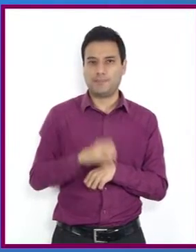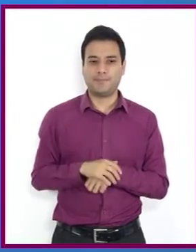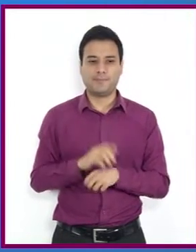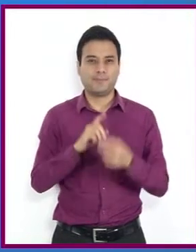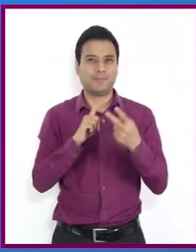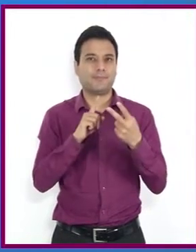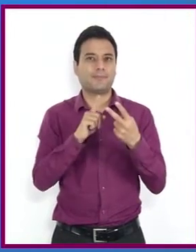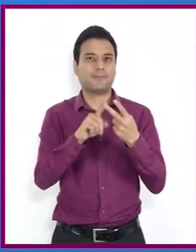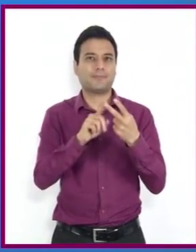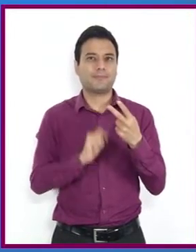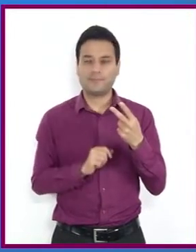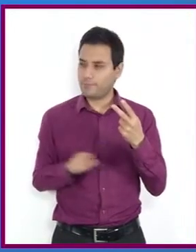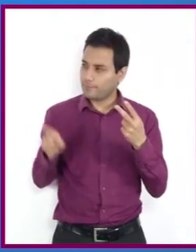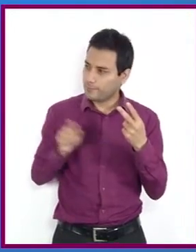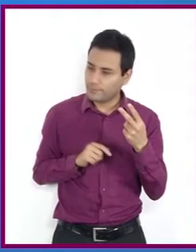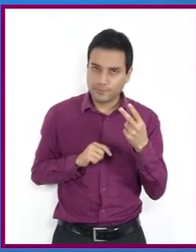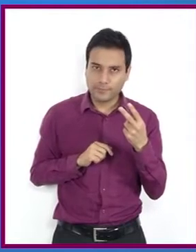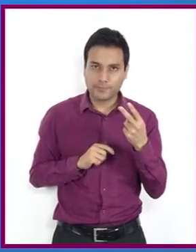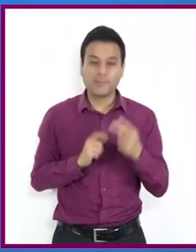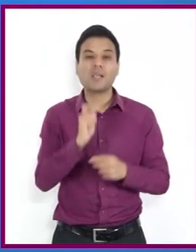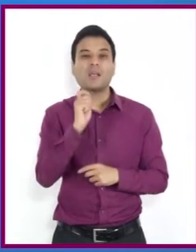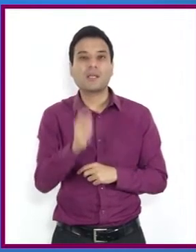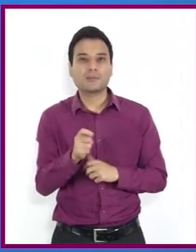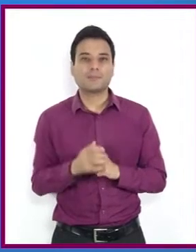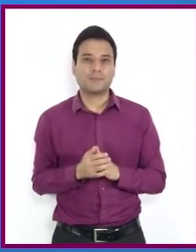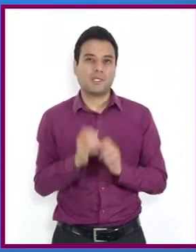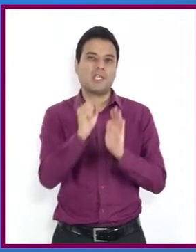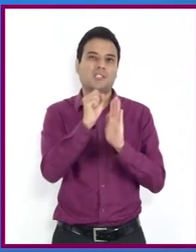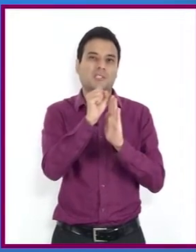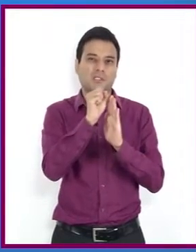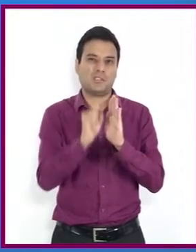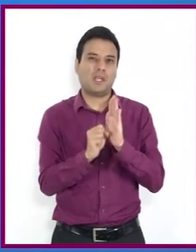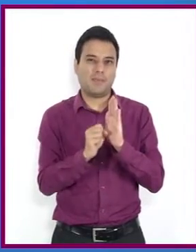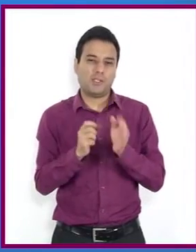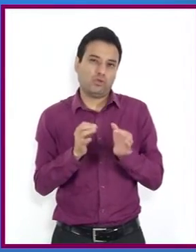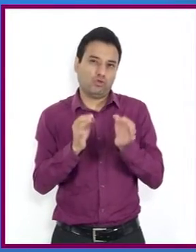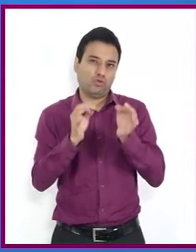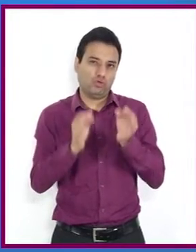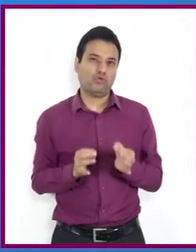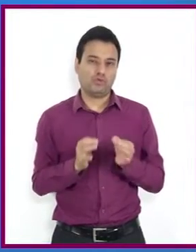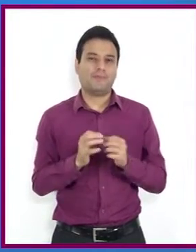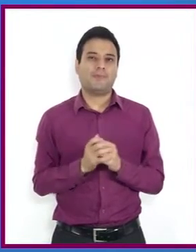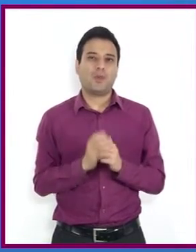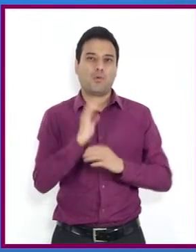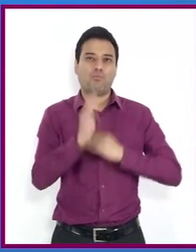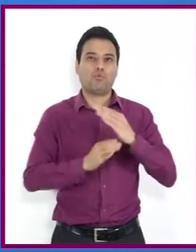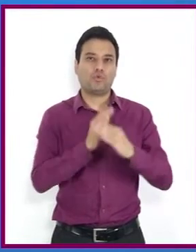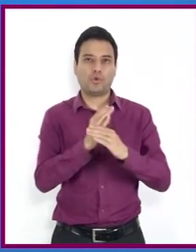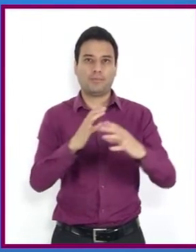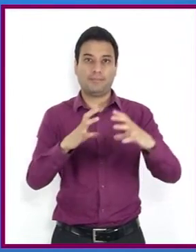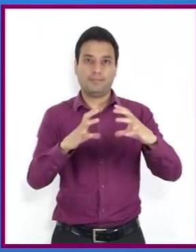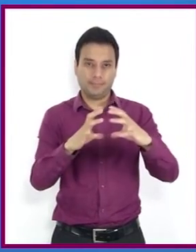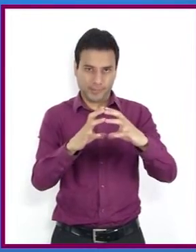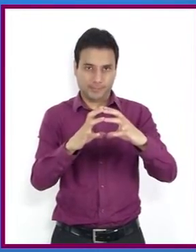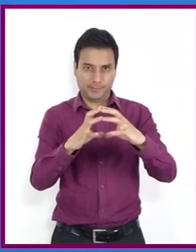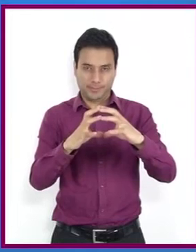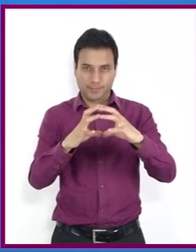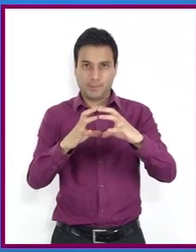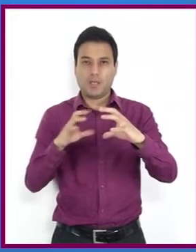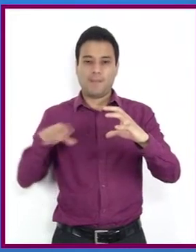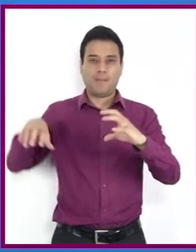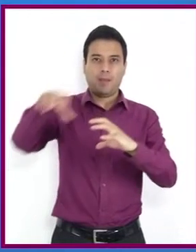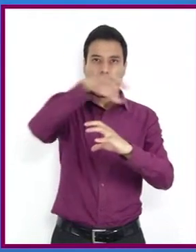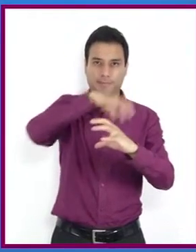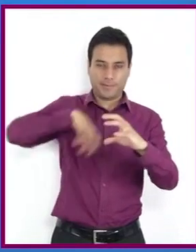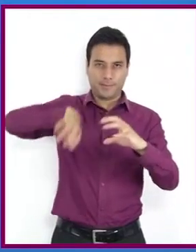Simplicio, quien abogaba por el sistema de Ptolomeo y Aristóteles. Es una amalgama de 2 académicos